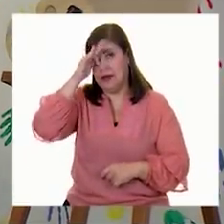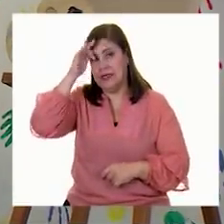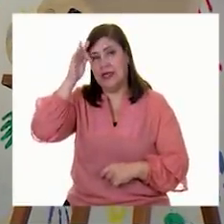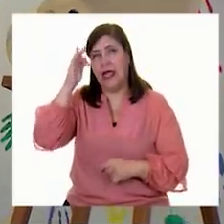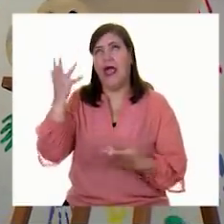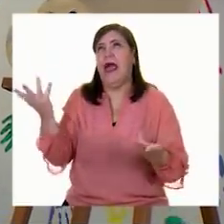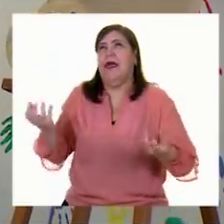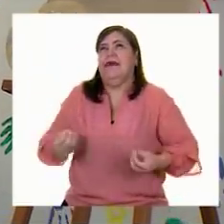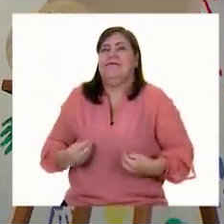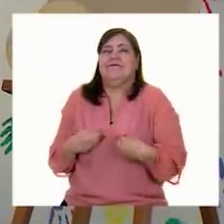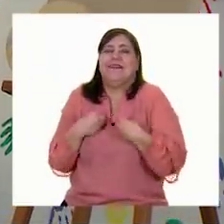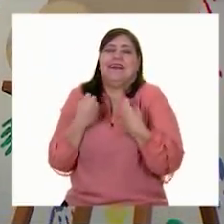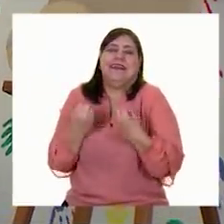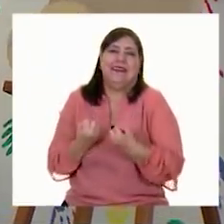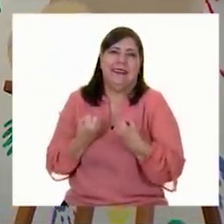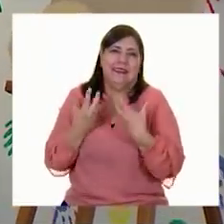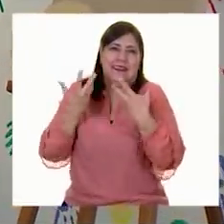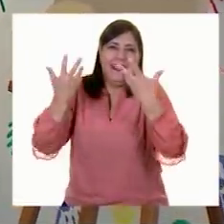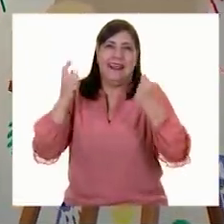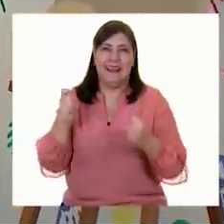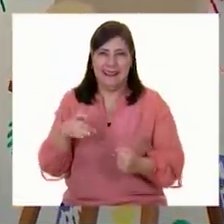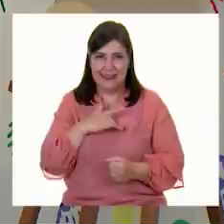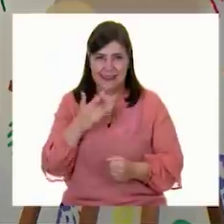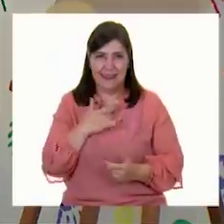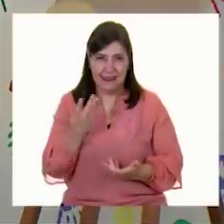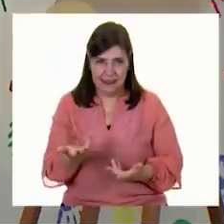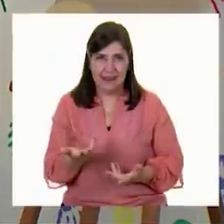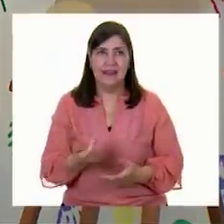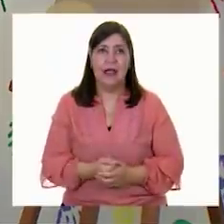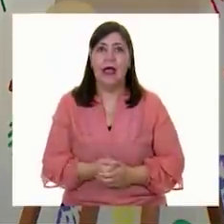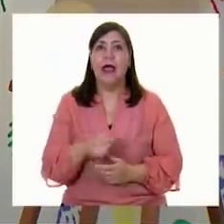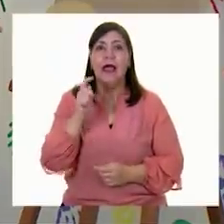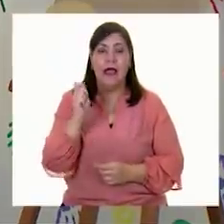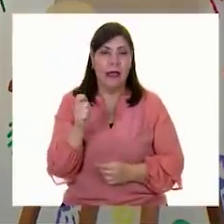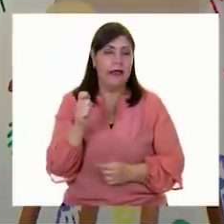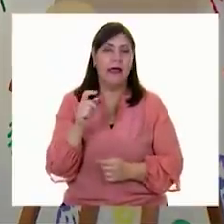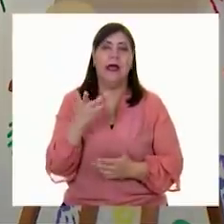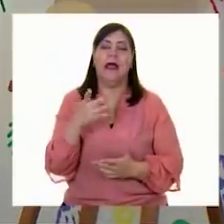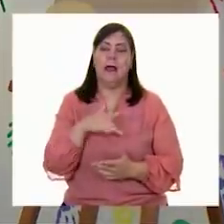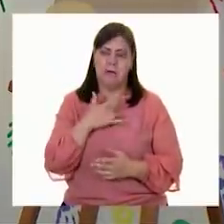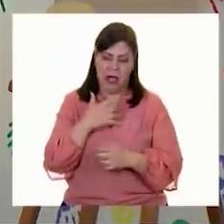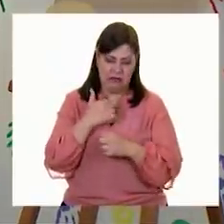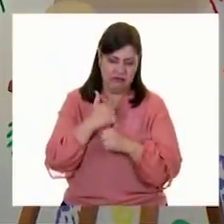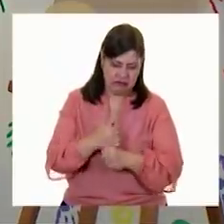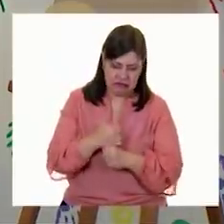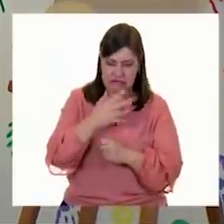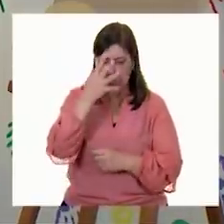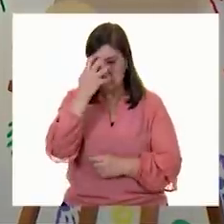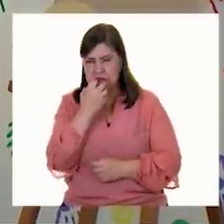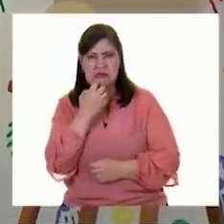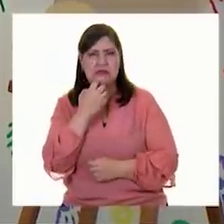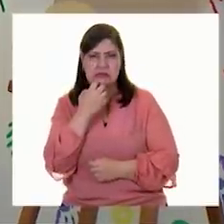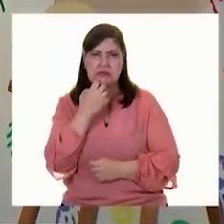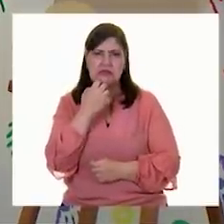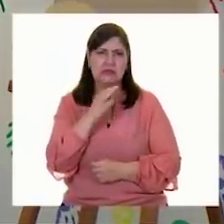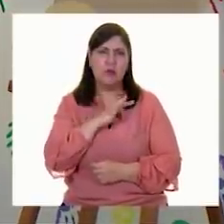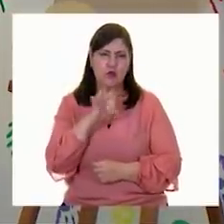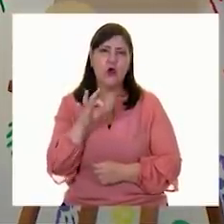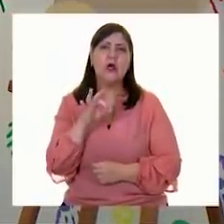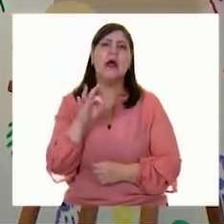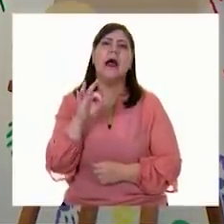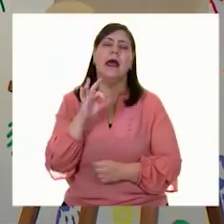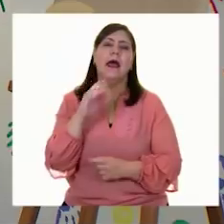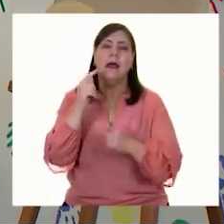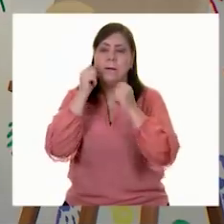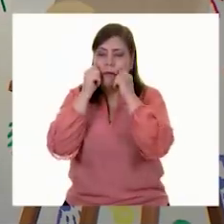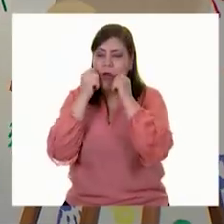¡Viva la vida! Es decir, ajá, que a pesar de experimentar la tristeza, debemos reconocer que esta